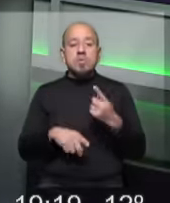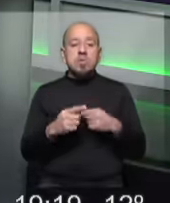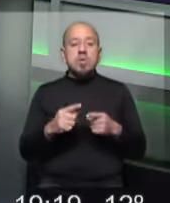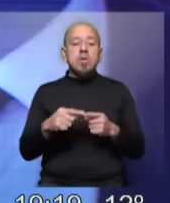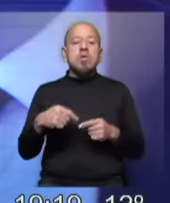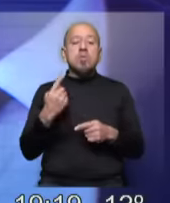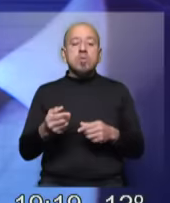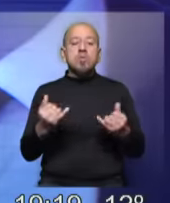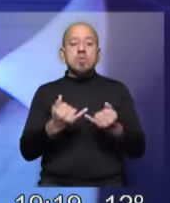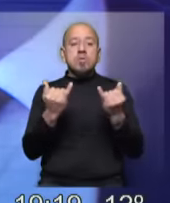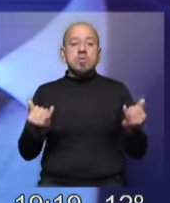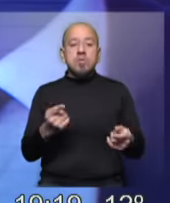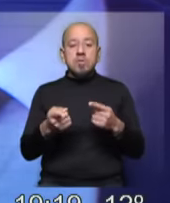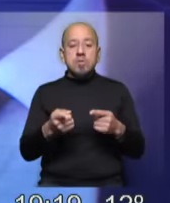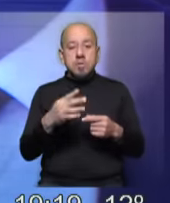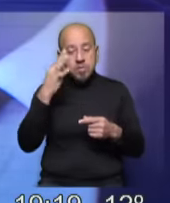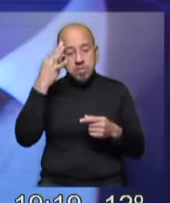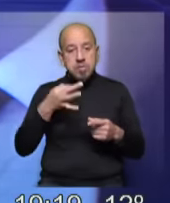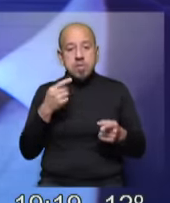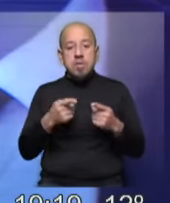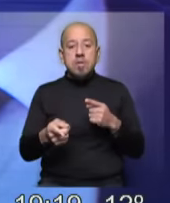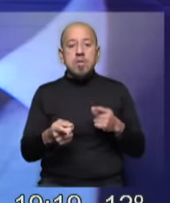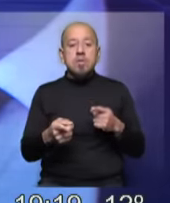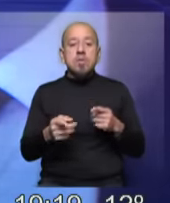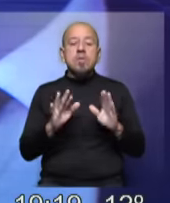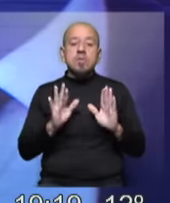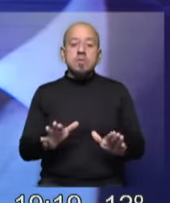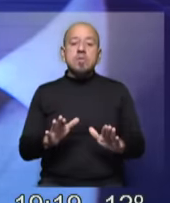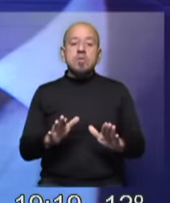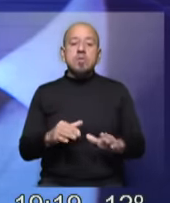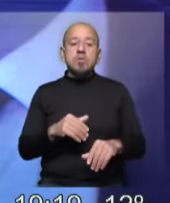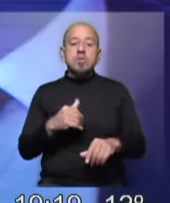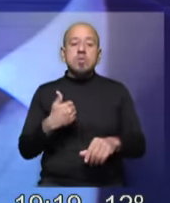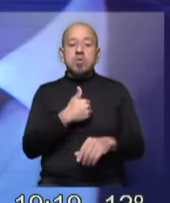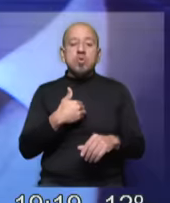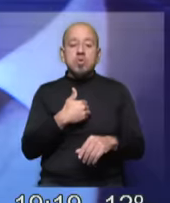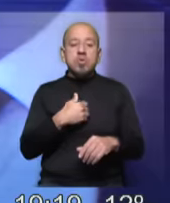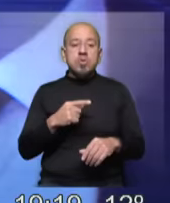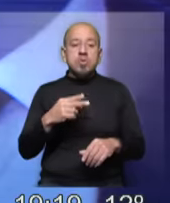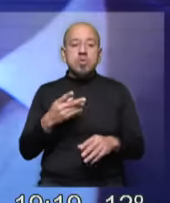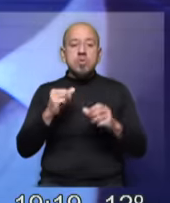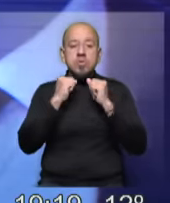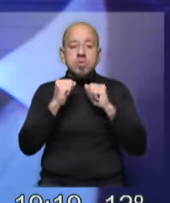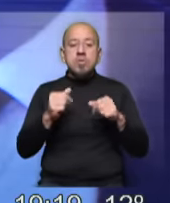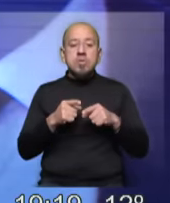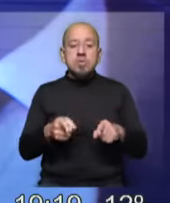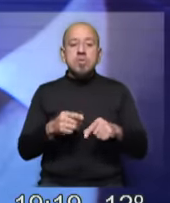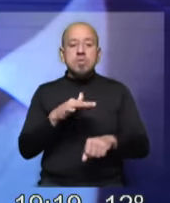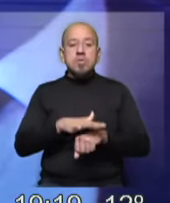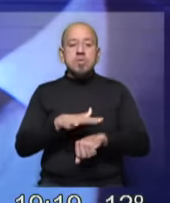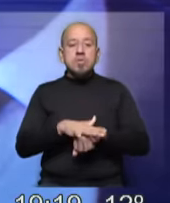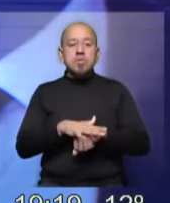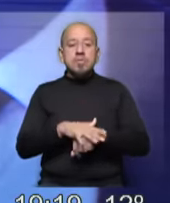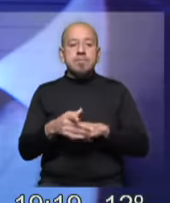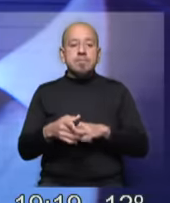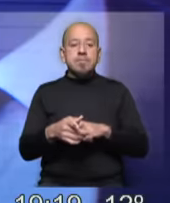día responde que en realidad eso es tarea de la subsecretaria Carolina H. Entonces, es en ese momento que